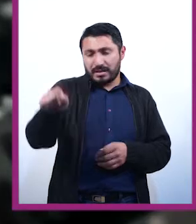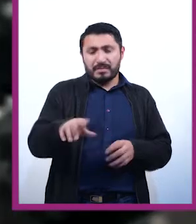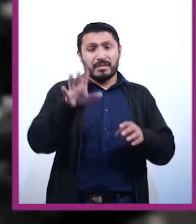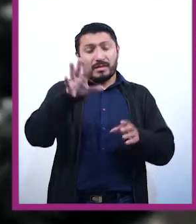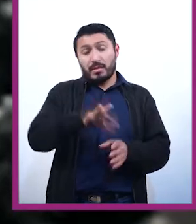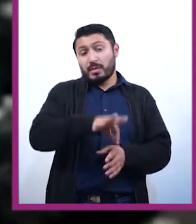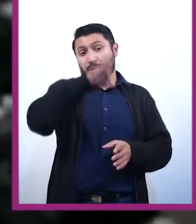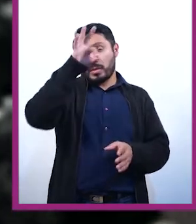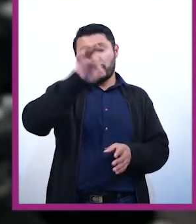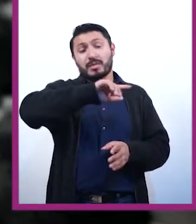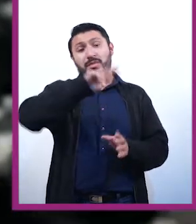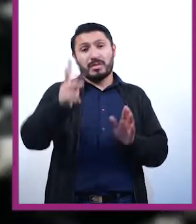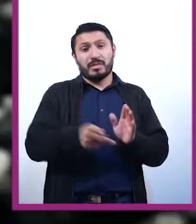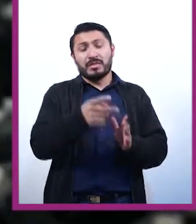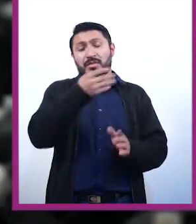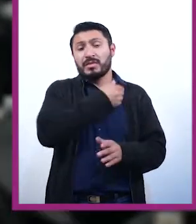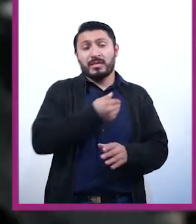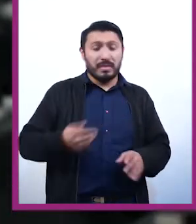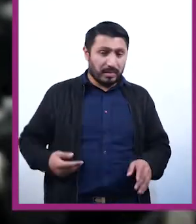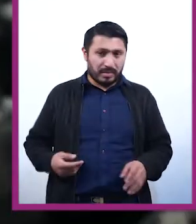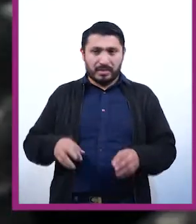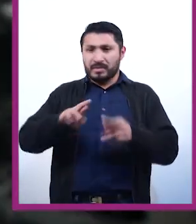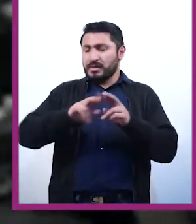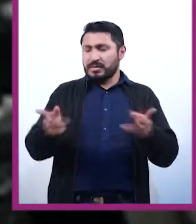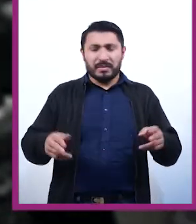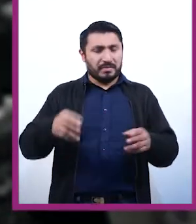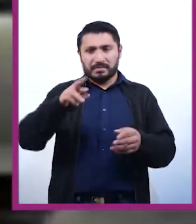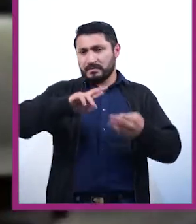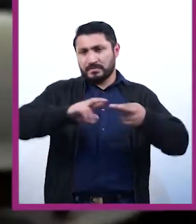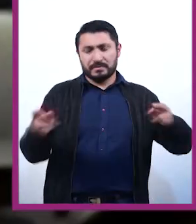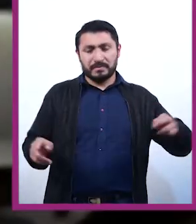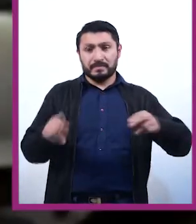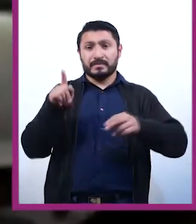1917, después de ser reelegido, Wilson rompe